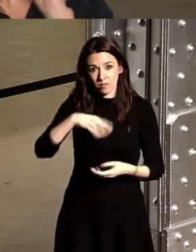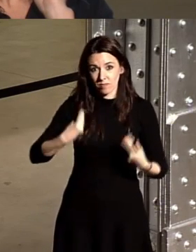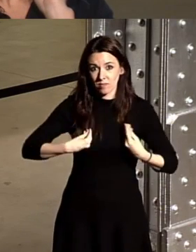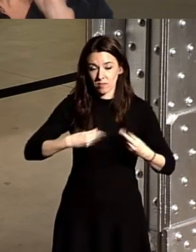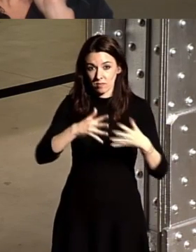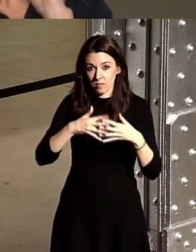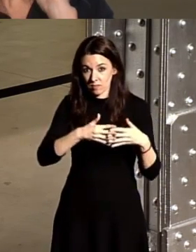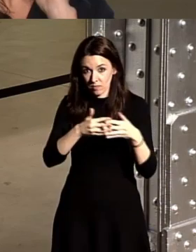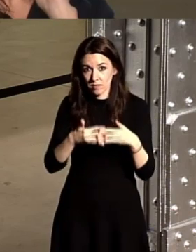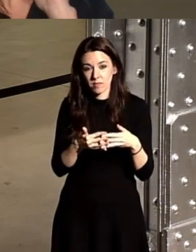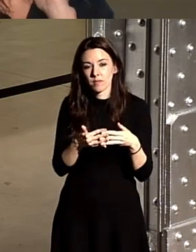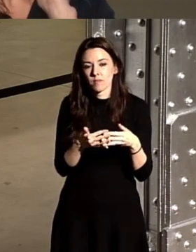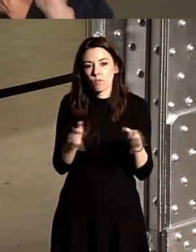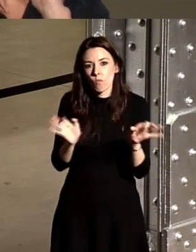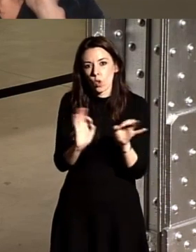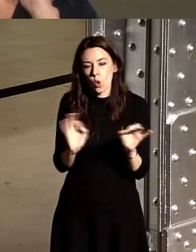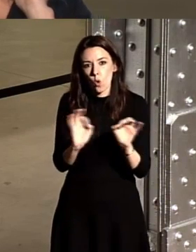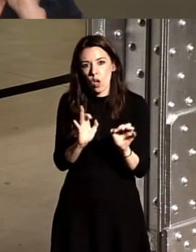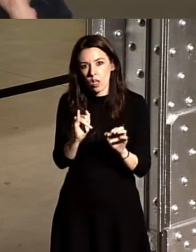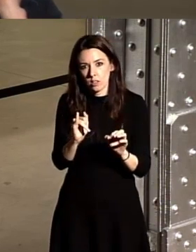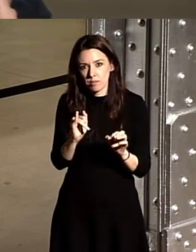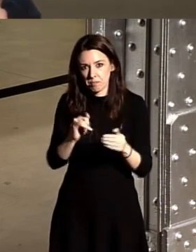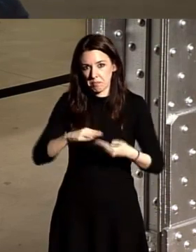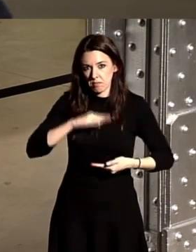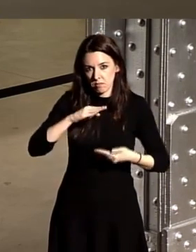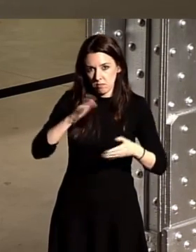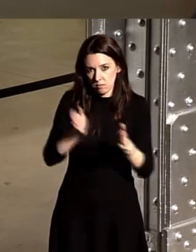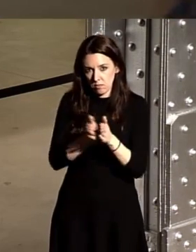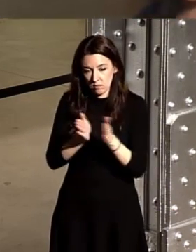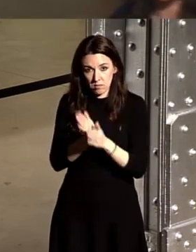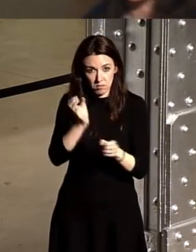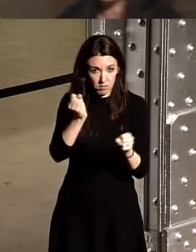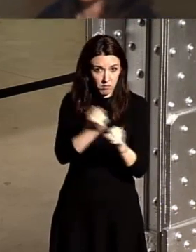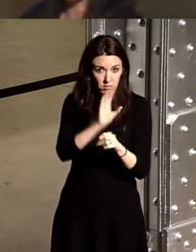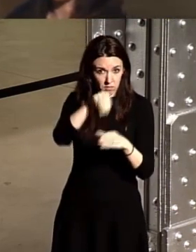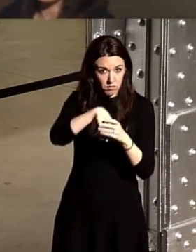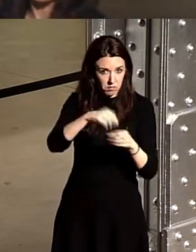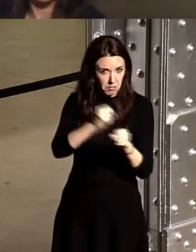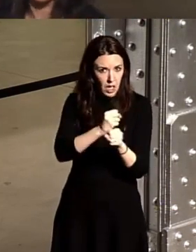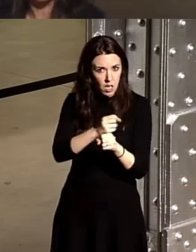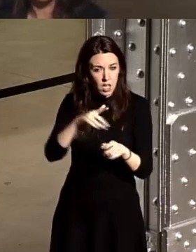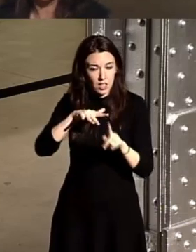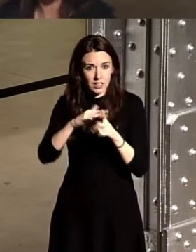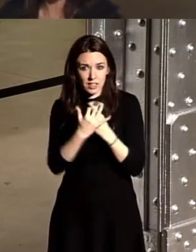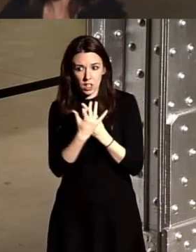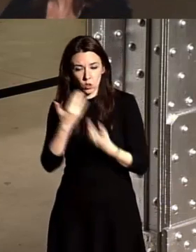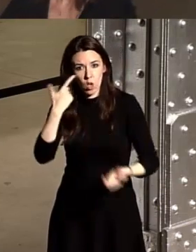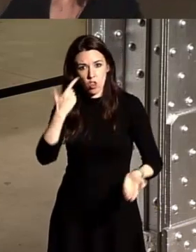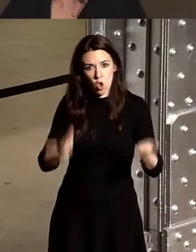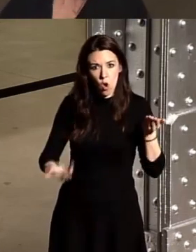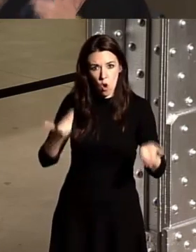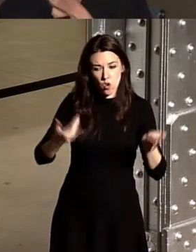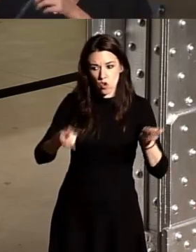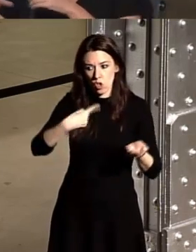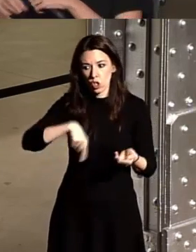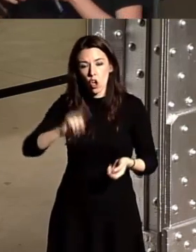Unidos o bueno, tenemos colegas estadounidenses que trabajan en medios de prestigio estadounidenses y comparamos su situación con la nuestra, no